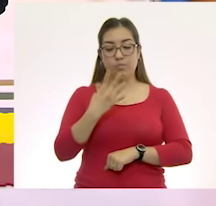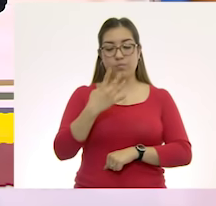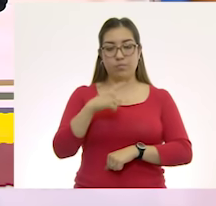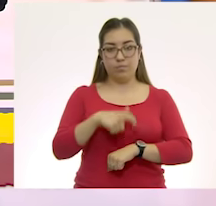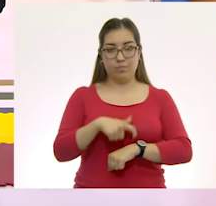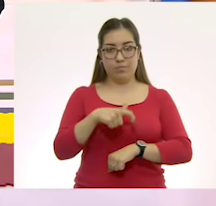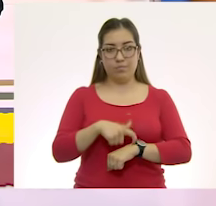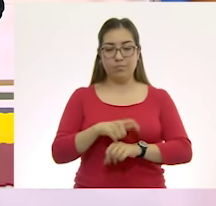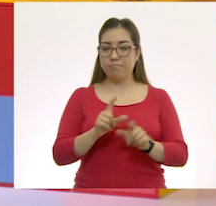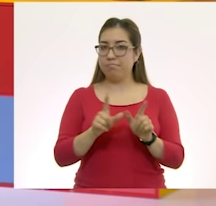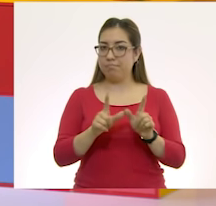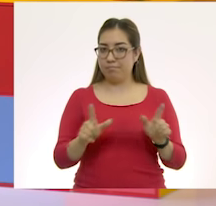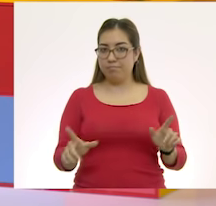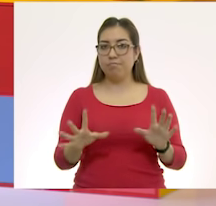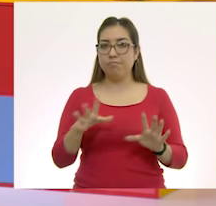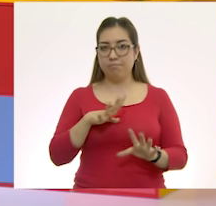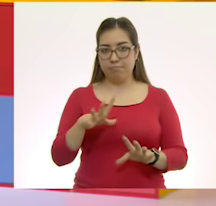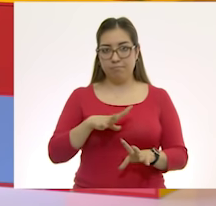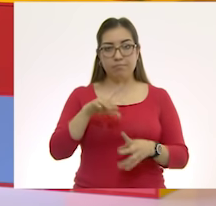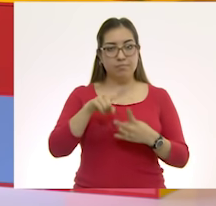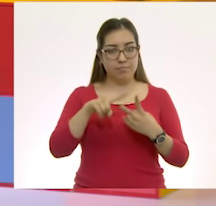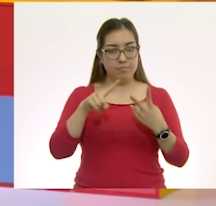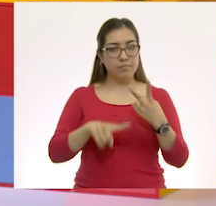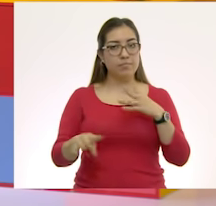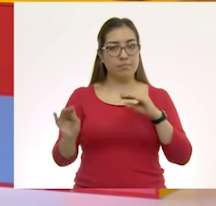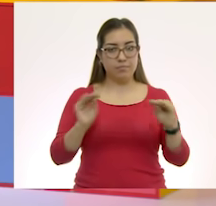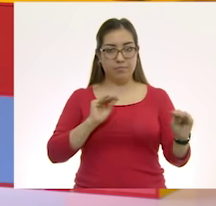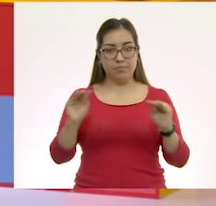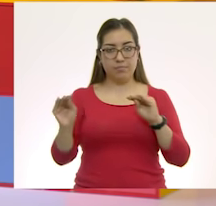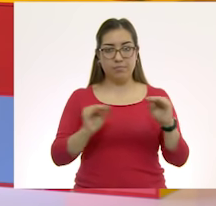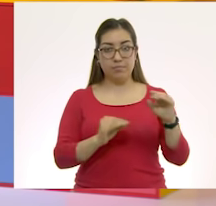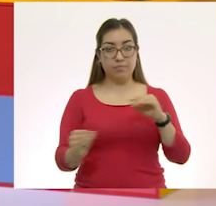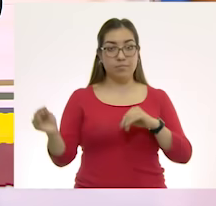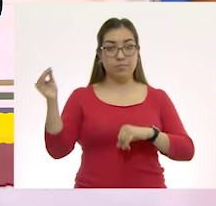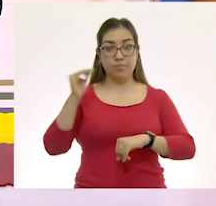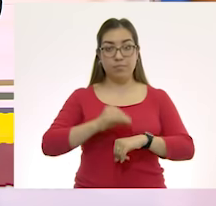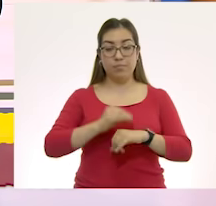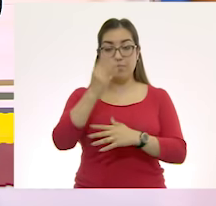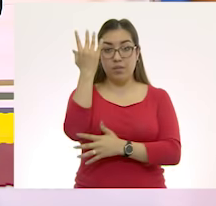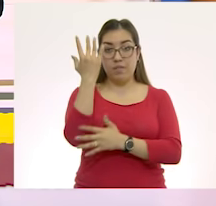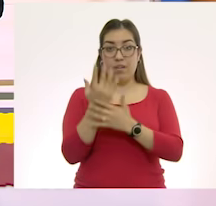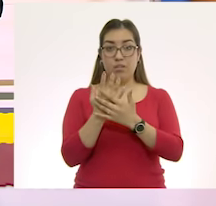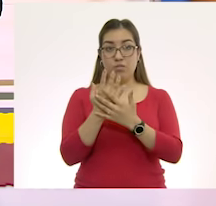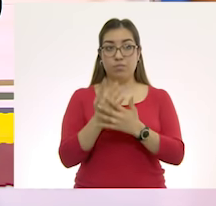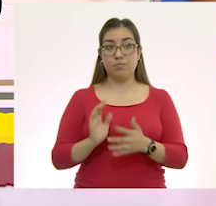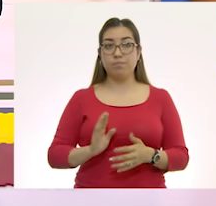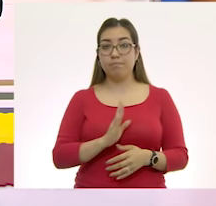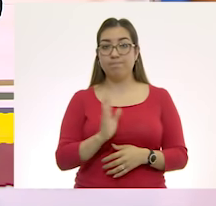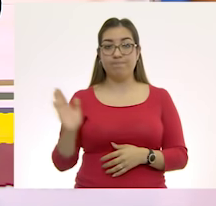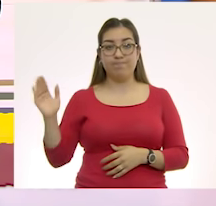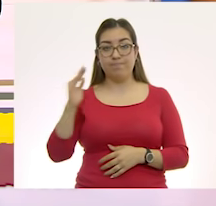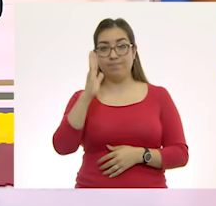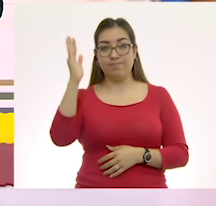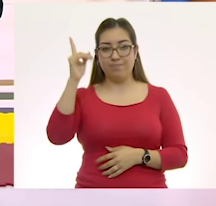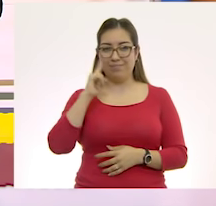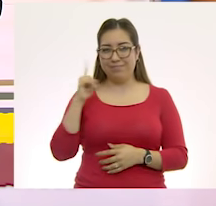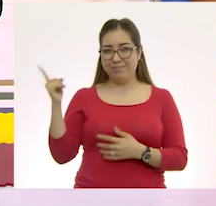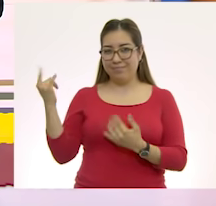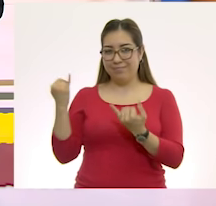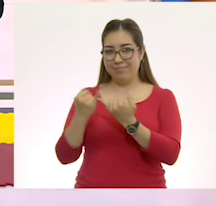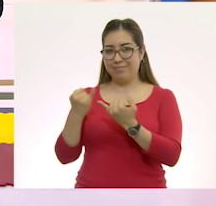1, 2, 3, 4. Listo, tenemos dos movimientos. Le agregamos el del brazo. El del brazo es hacia arriba, como una viborita que va hacia